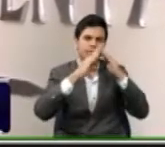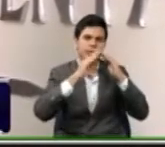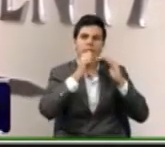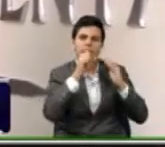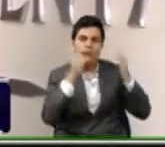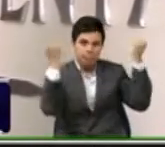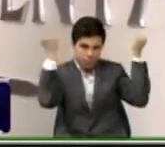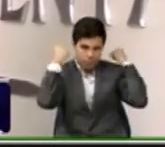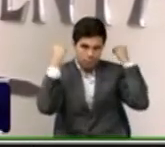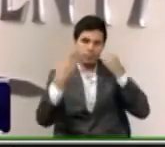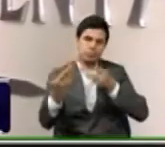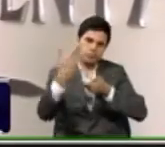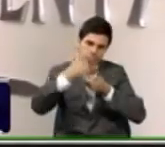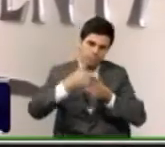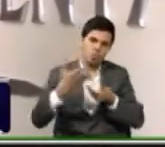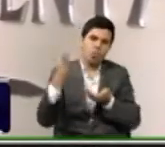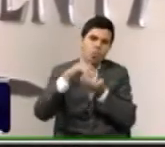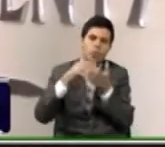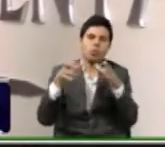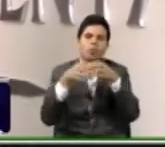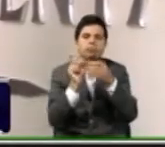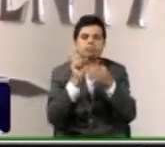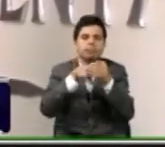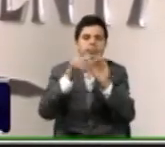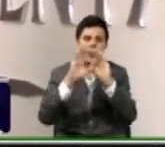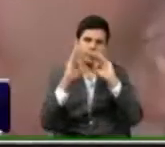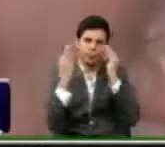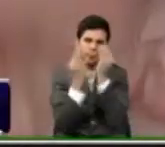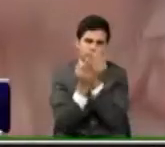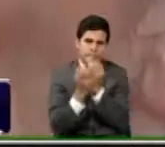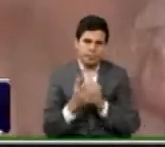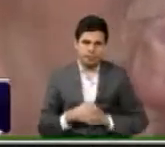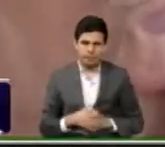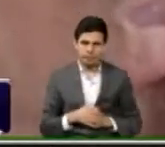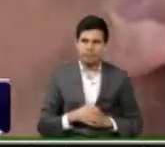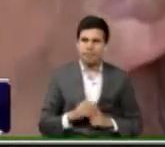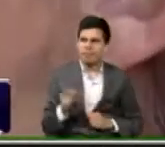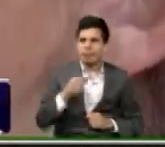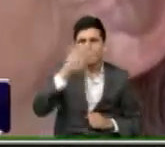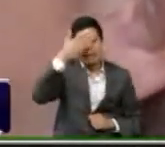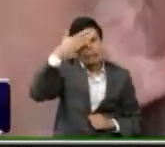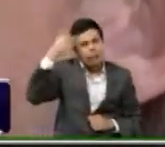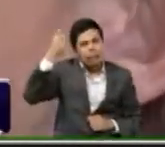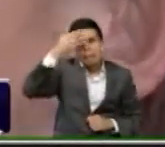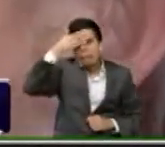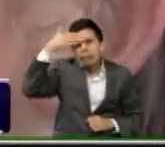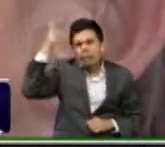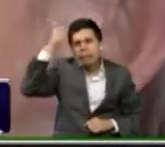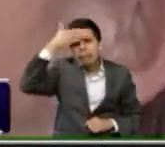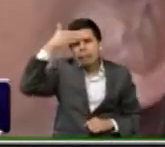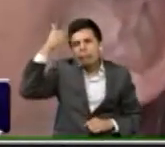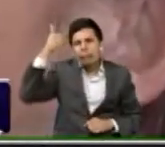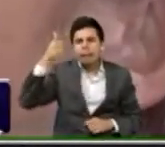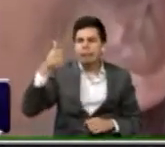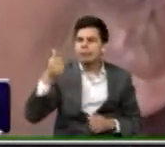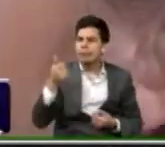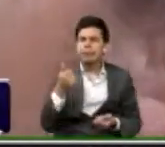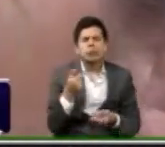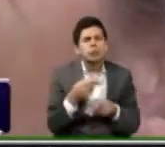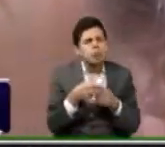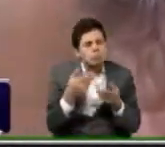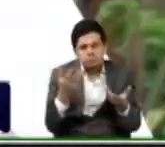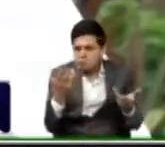y nos ayuden a incluirla nuevamente en su núcleo en su núcleo familiar debido a la amnesia que padece la mujer es poca la información que se tiene